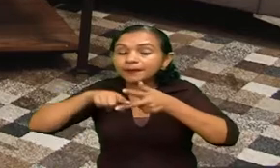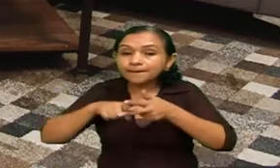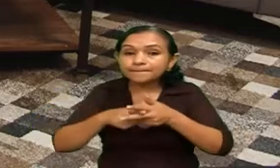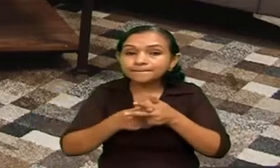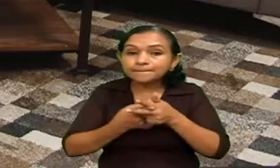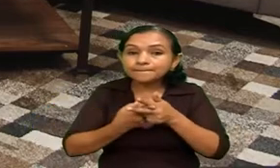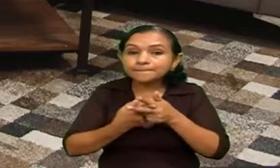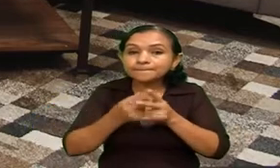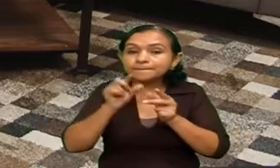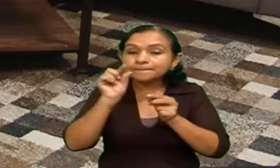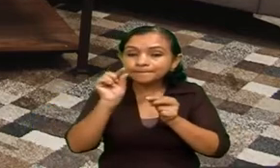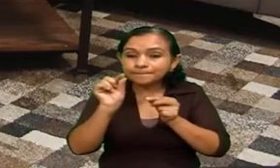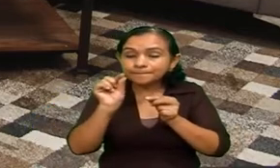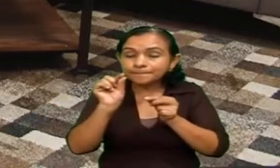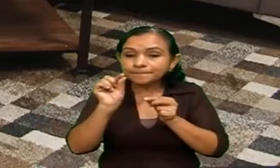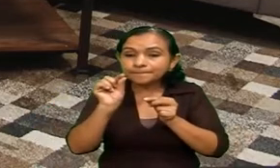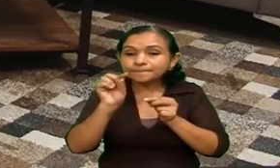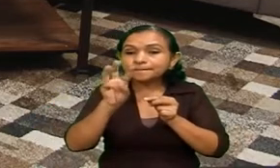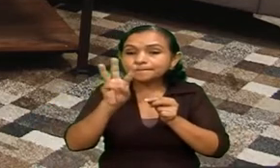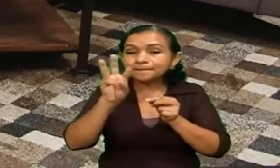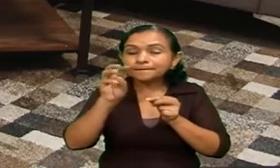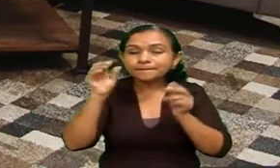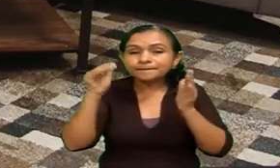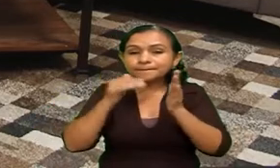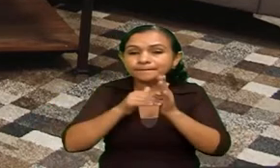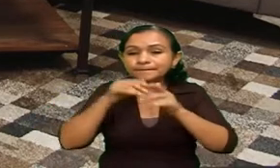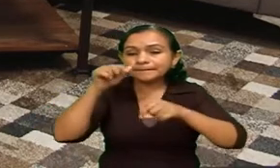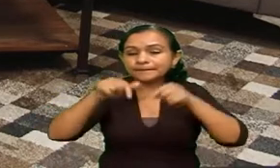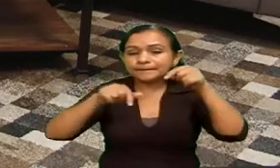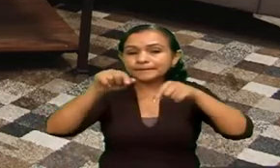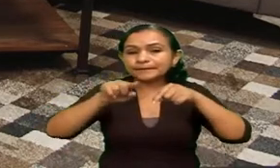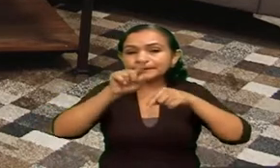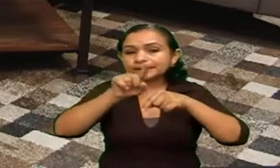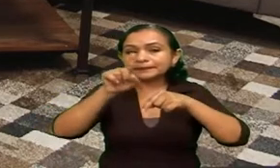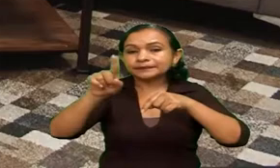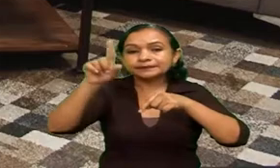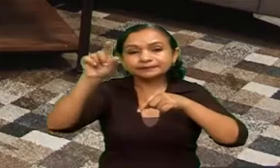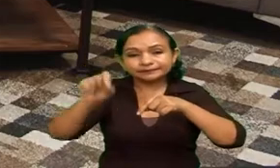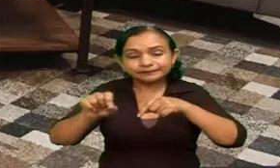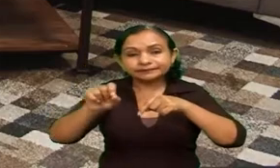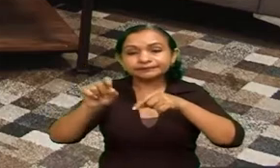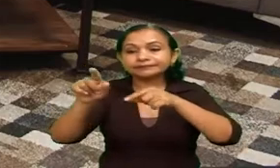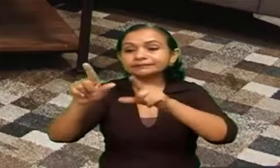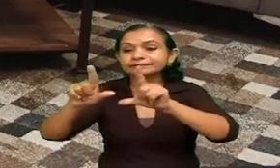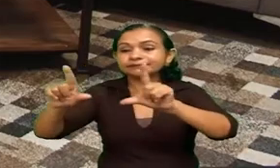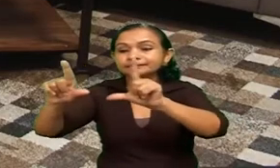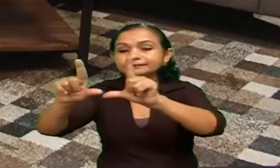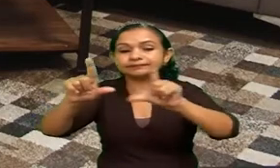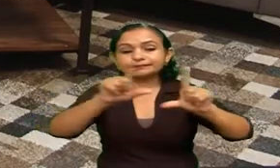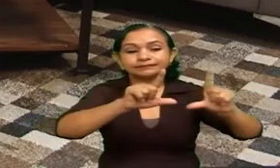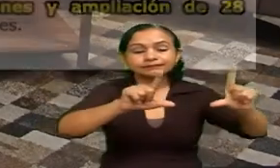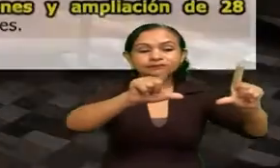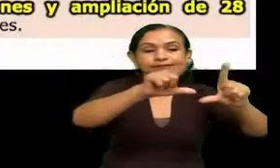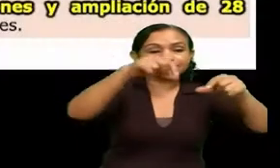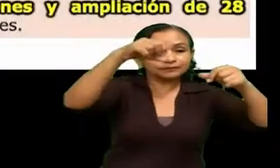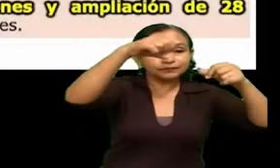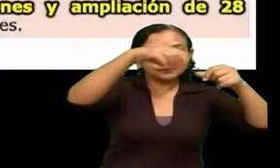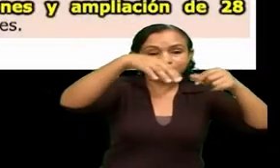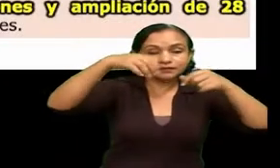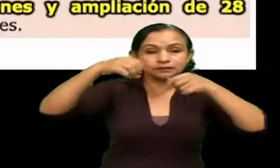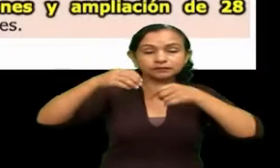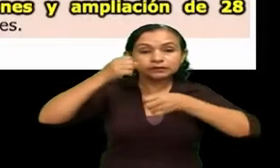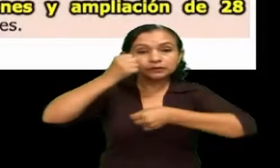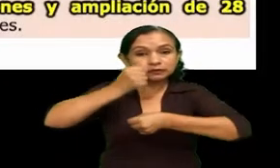a conectar todos esos 30.000 kilómetros y esas 110 subestaciones eléctricas. Eso, por eso es que es un trabajo que ahí